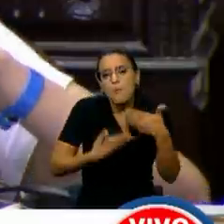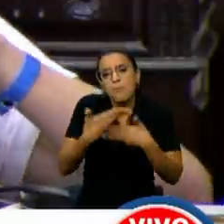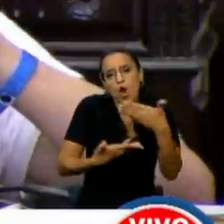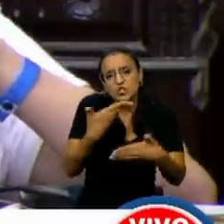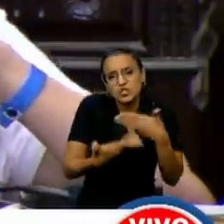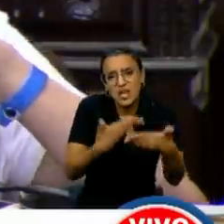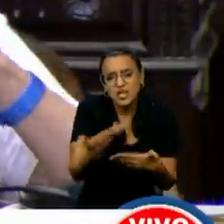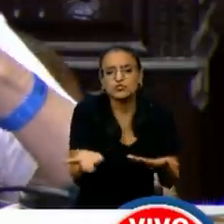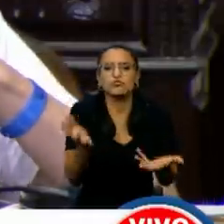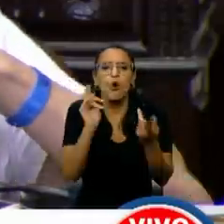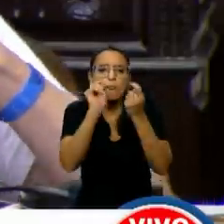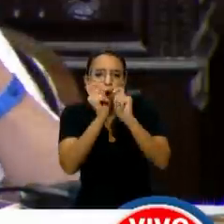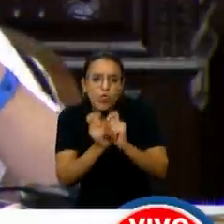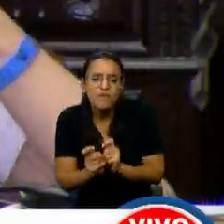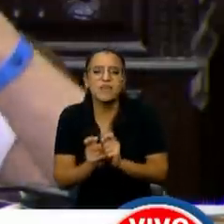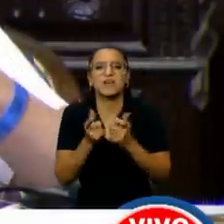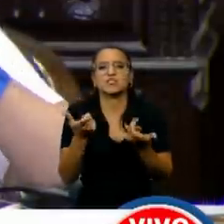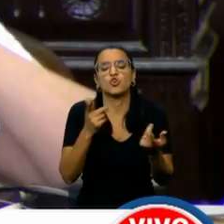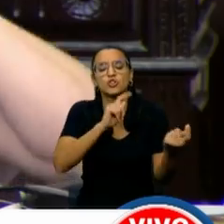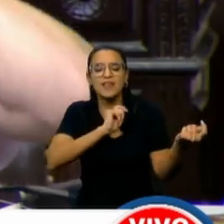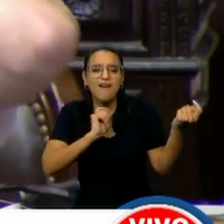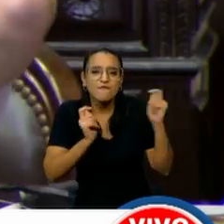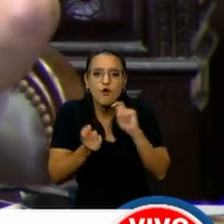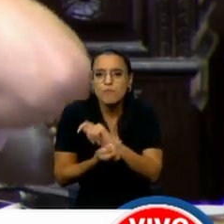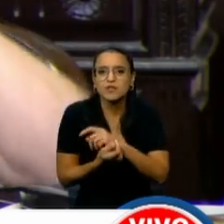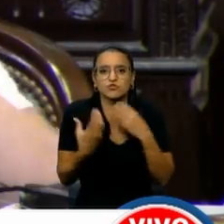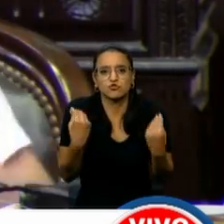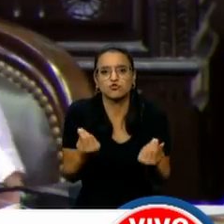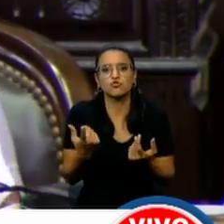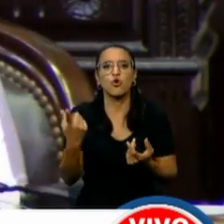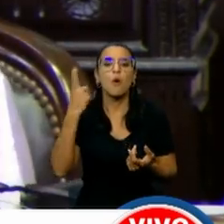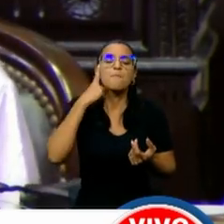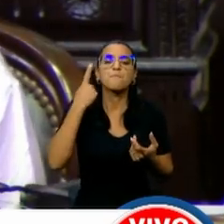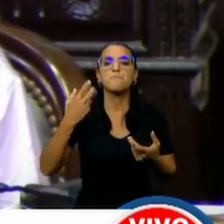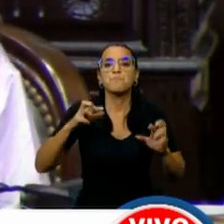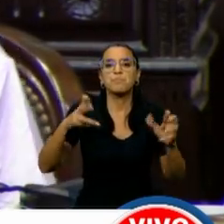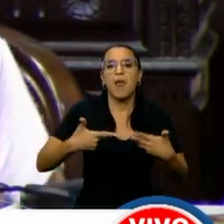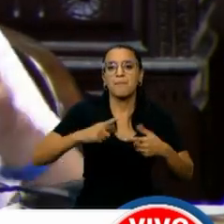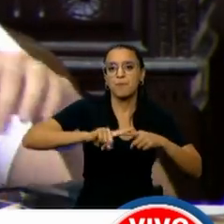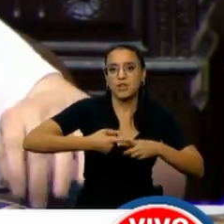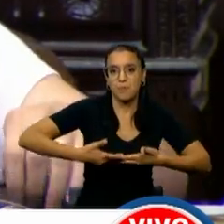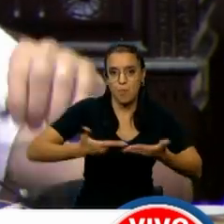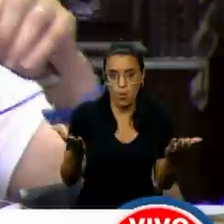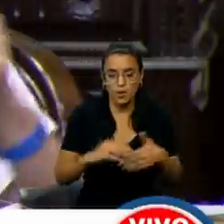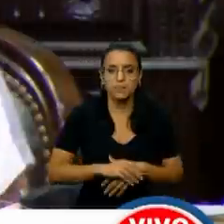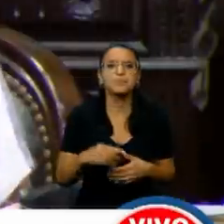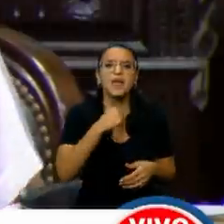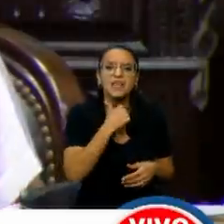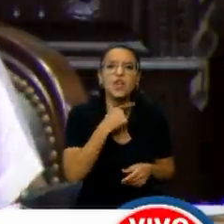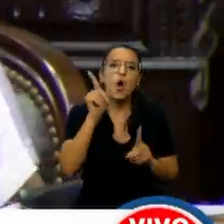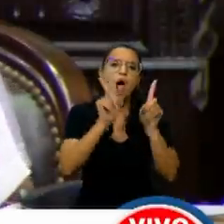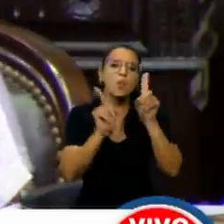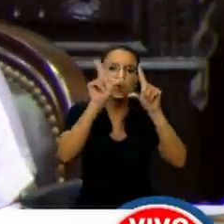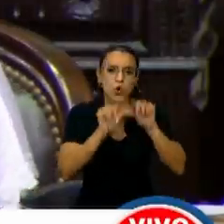y una y una modificación y una transformación en el modo de concebir la política pública yo quiero traer algunos números